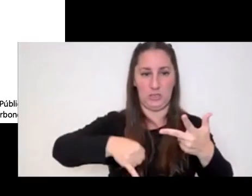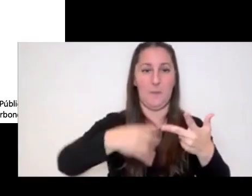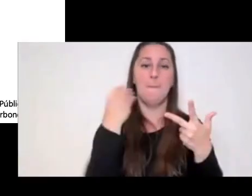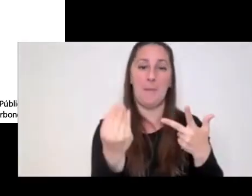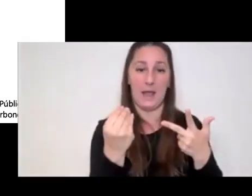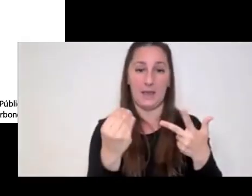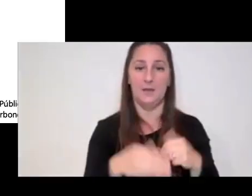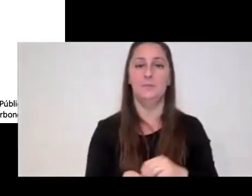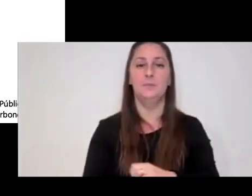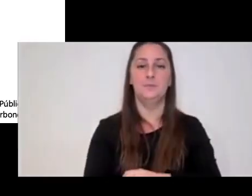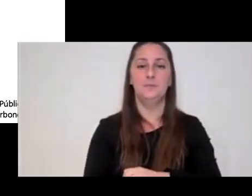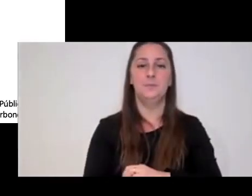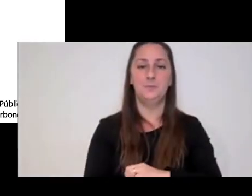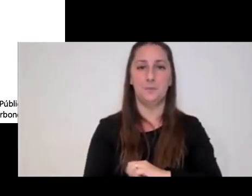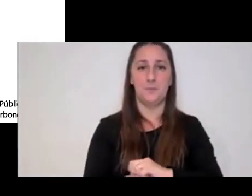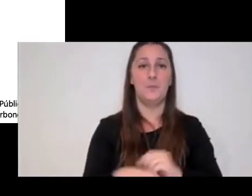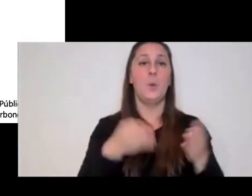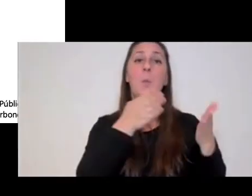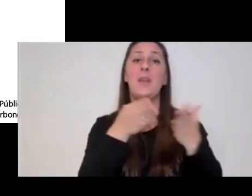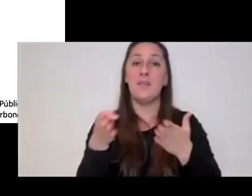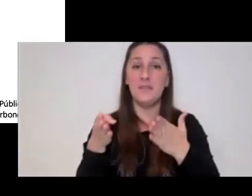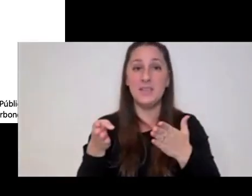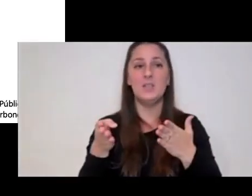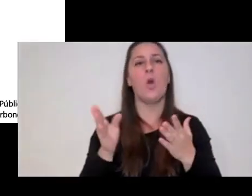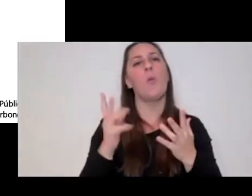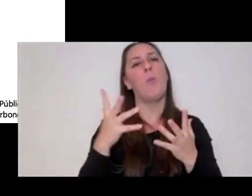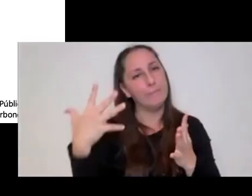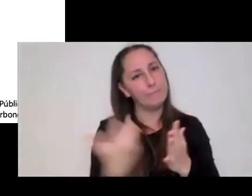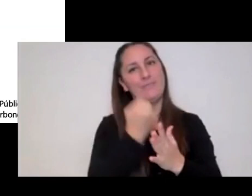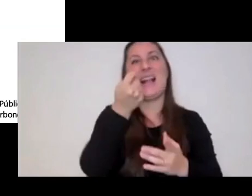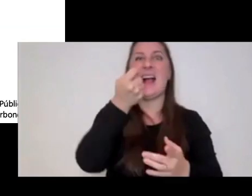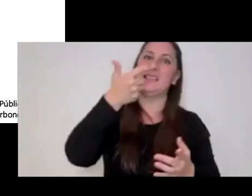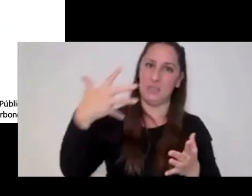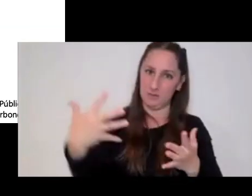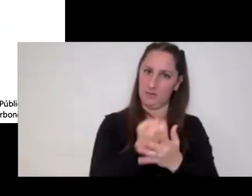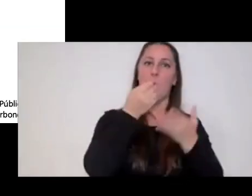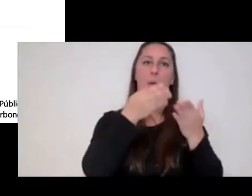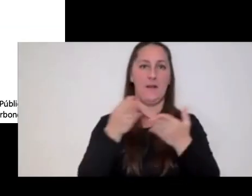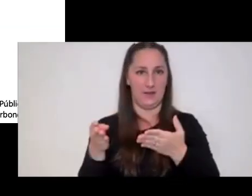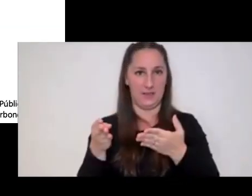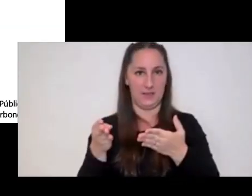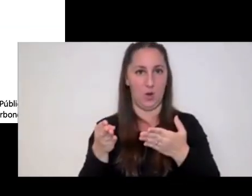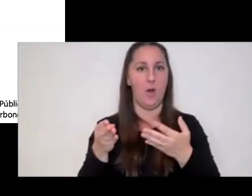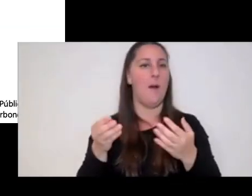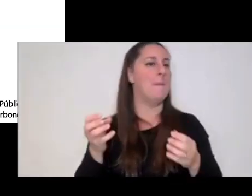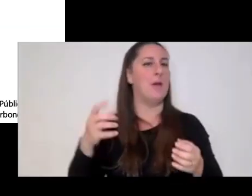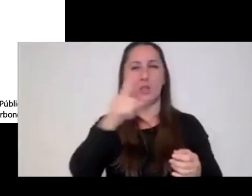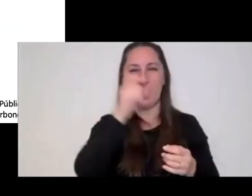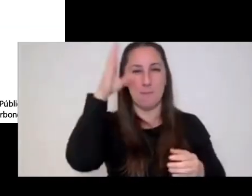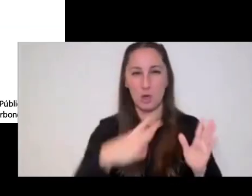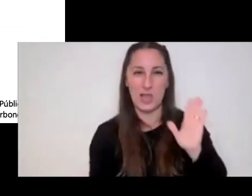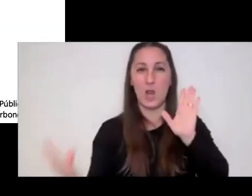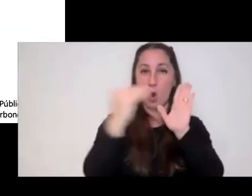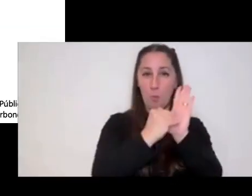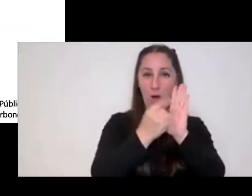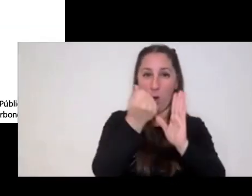los beneficios estén semi-adquiridos, cuasi adquiridos, pero no van a estar definitivamente incorporados al patrimonio hasta que yo